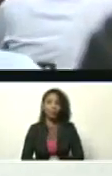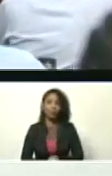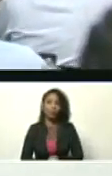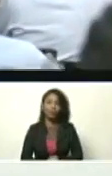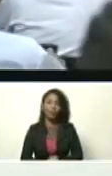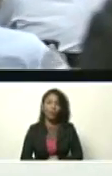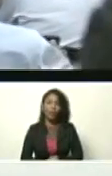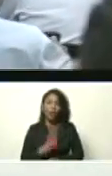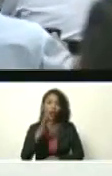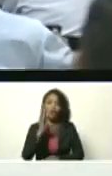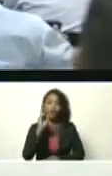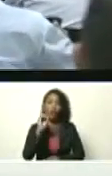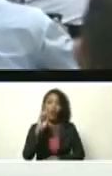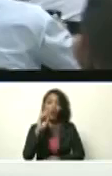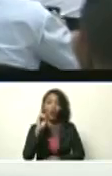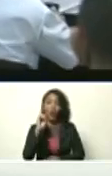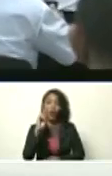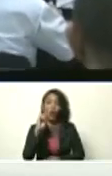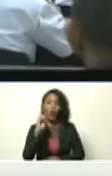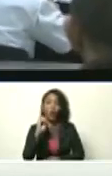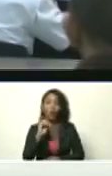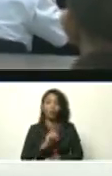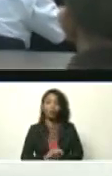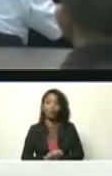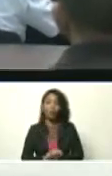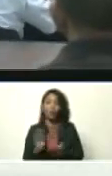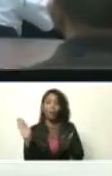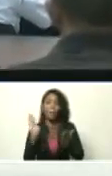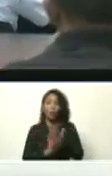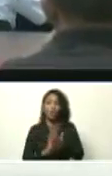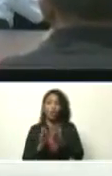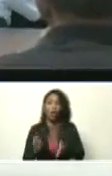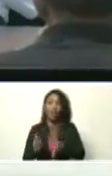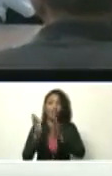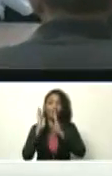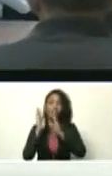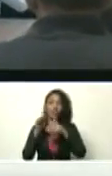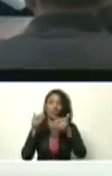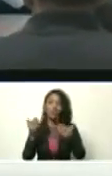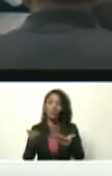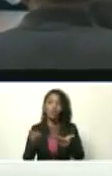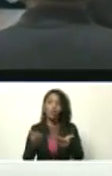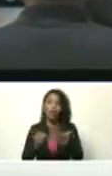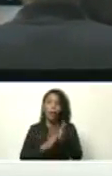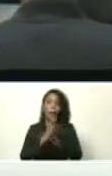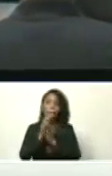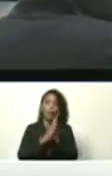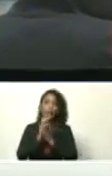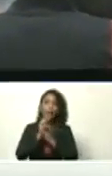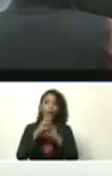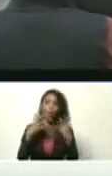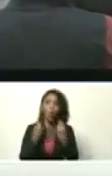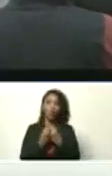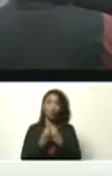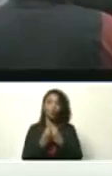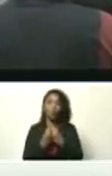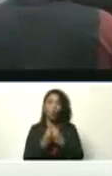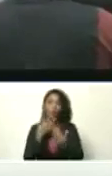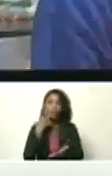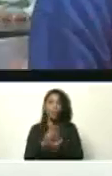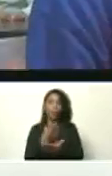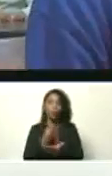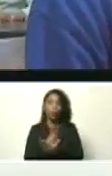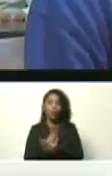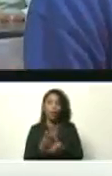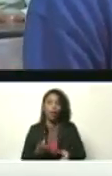El fororo. Mira, están montando la sede de Emprender Juntos de Maturín y